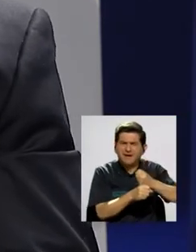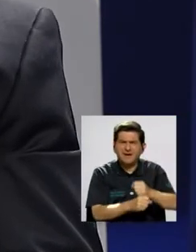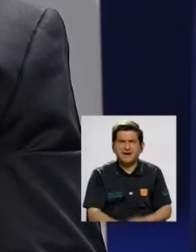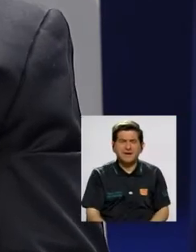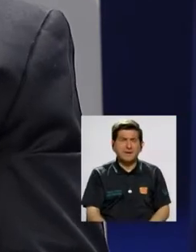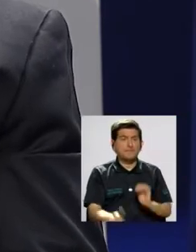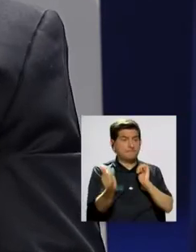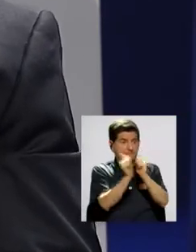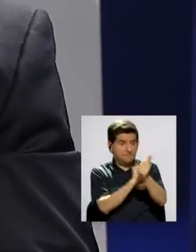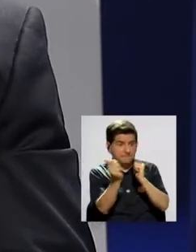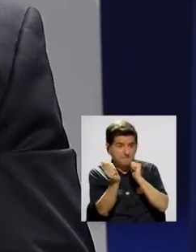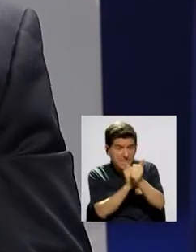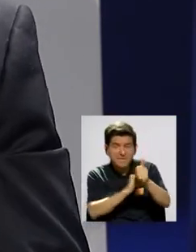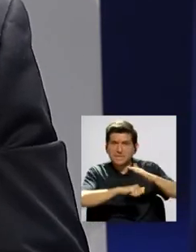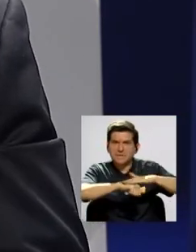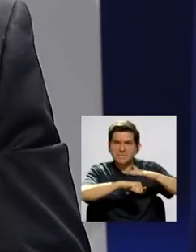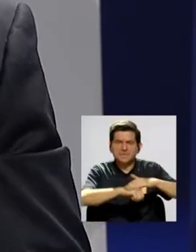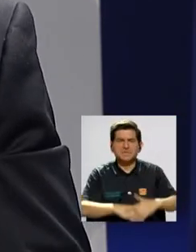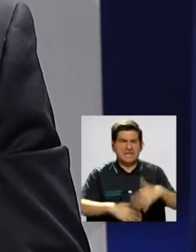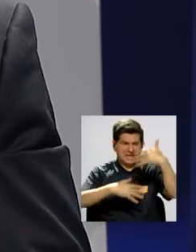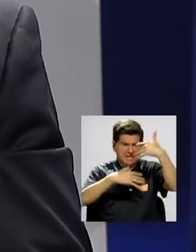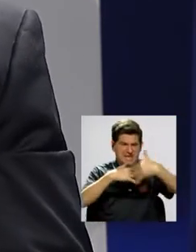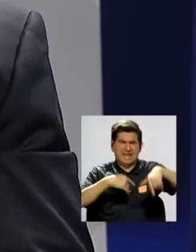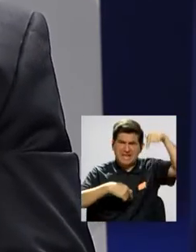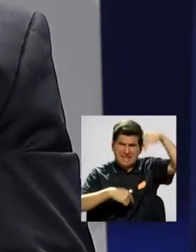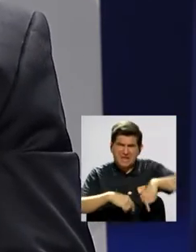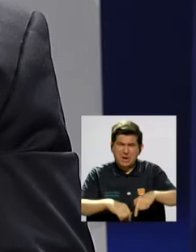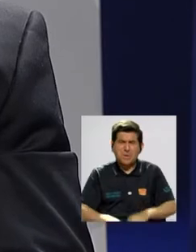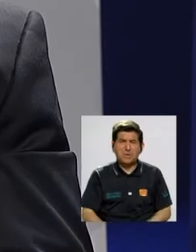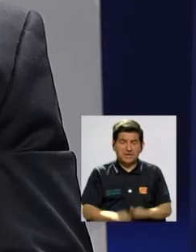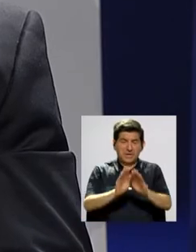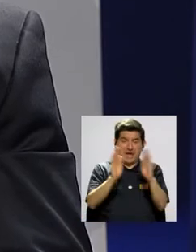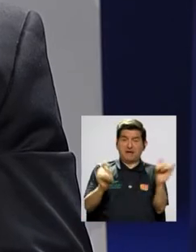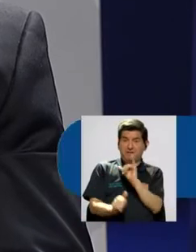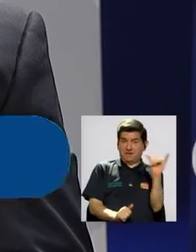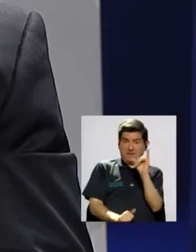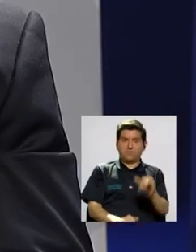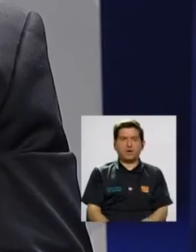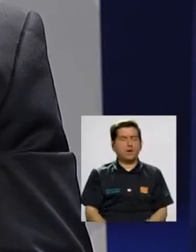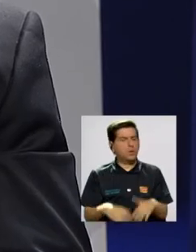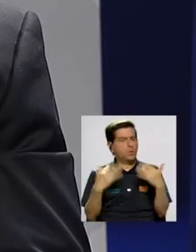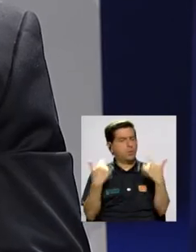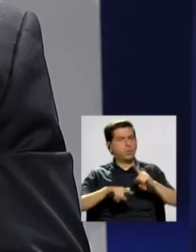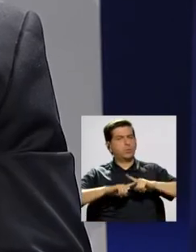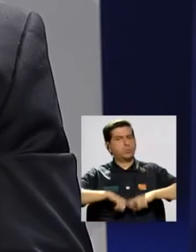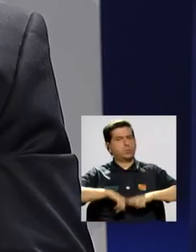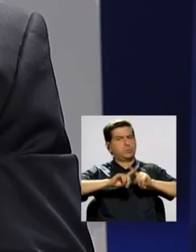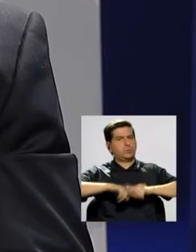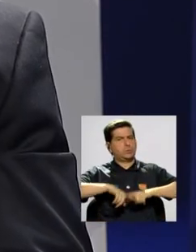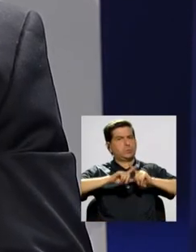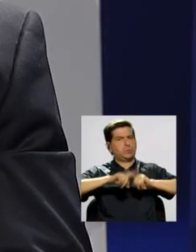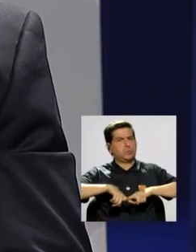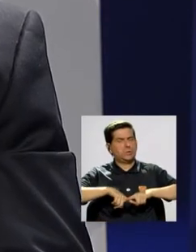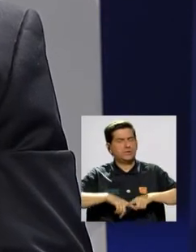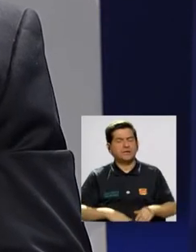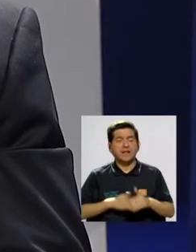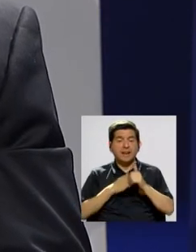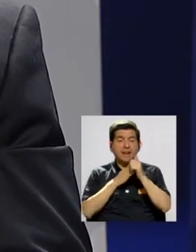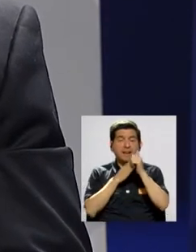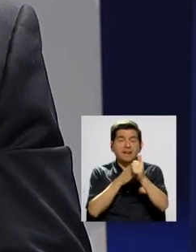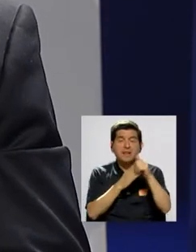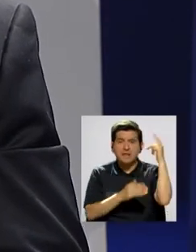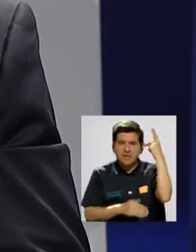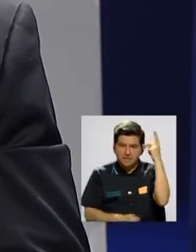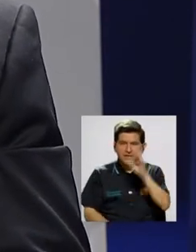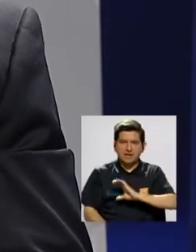para superar esas heridas que están hoy abiertas. Yo creo que mucho va a tener que depender del liderazgo político y